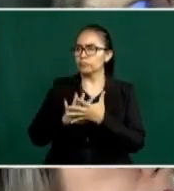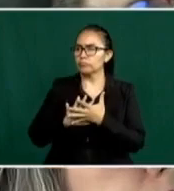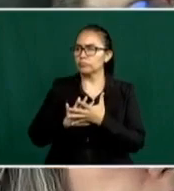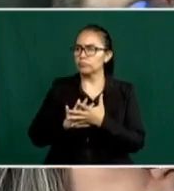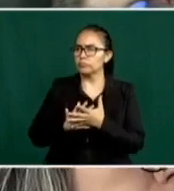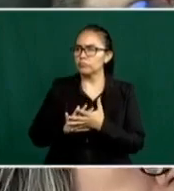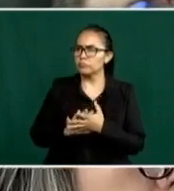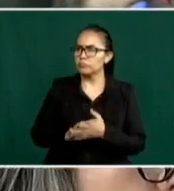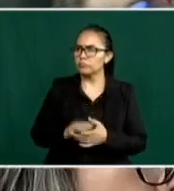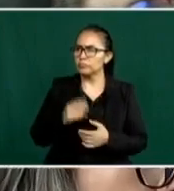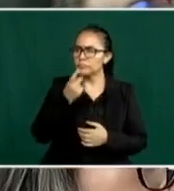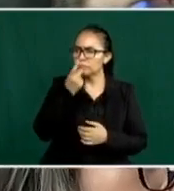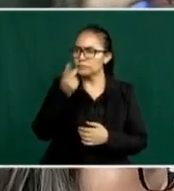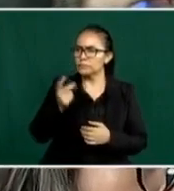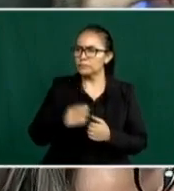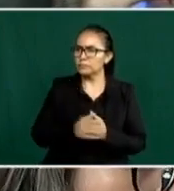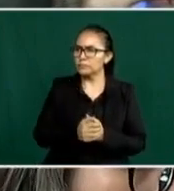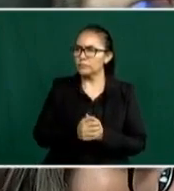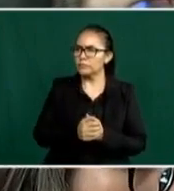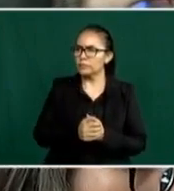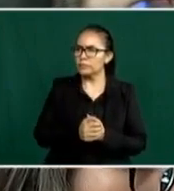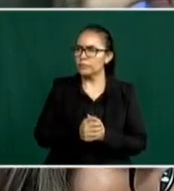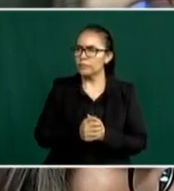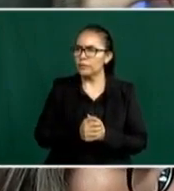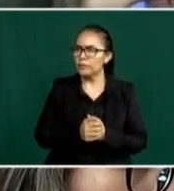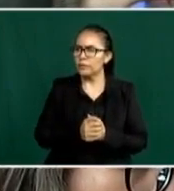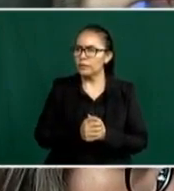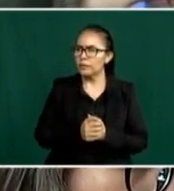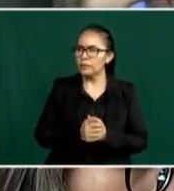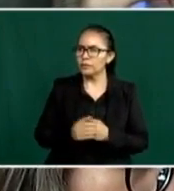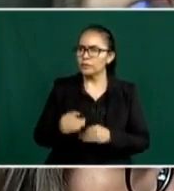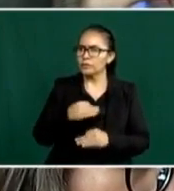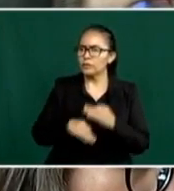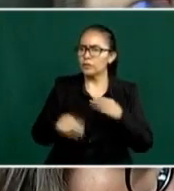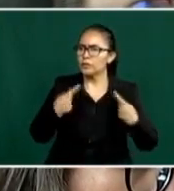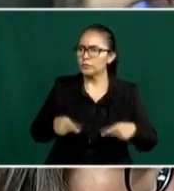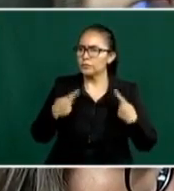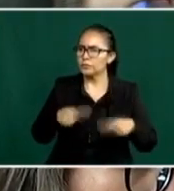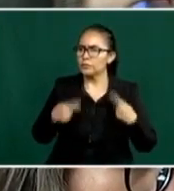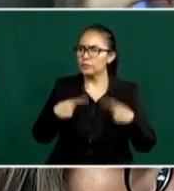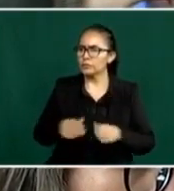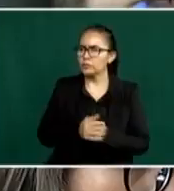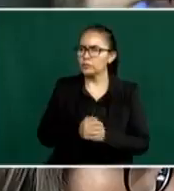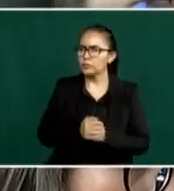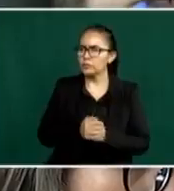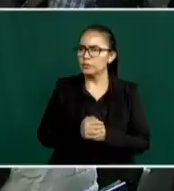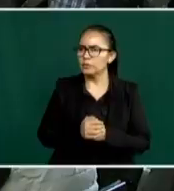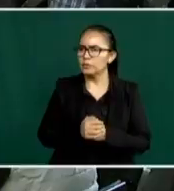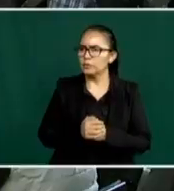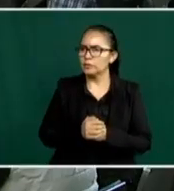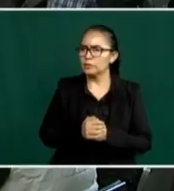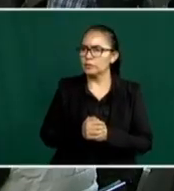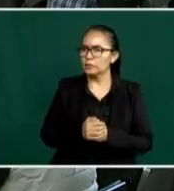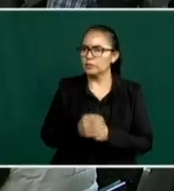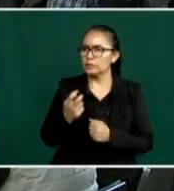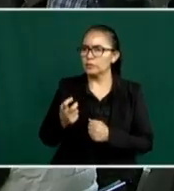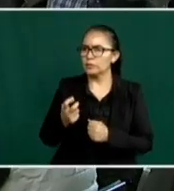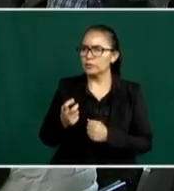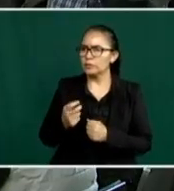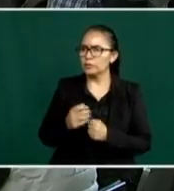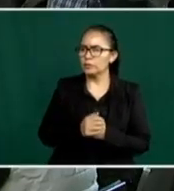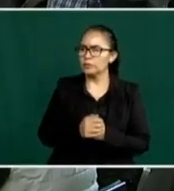Carranza, en donde narra y da nombres de todas las personas que se le ha permitido que entren